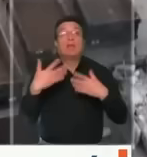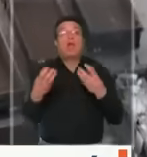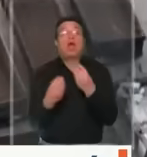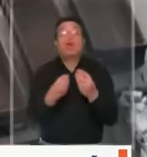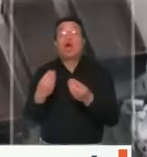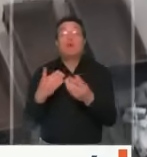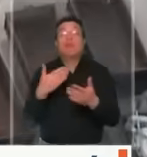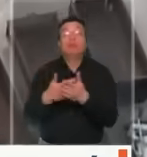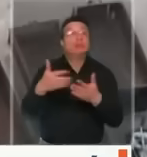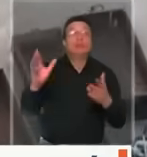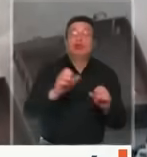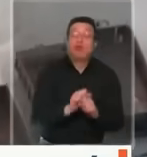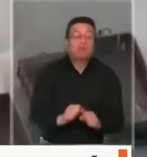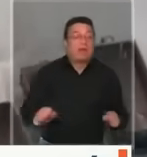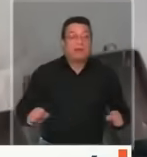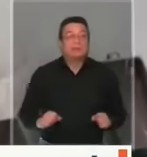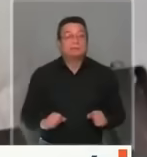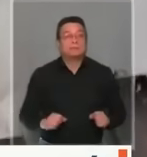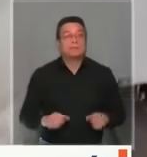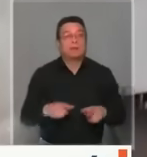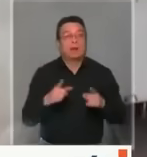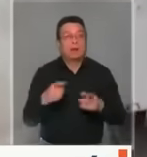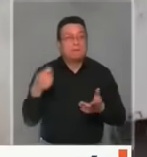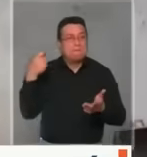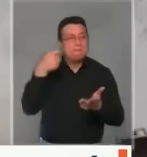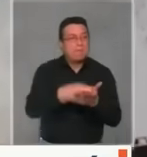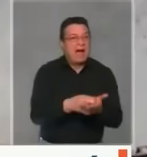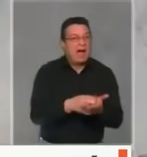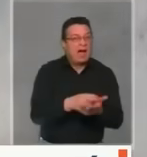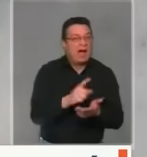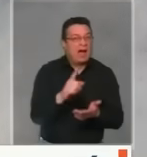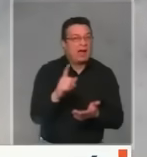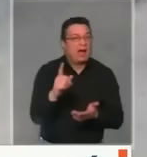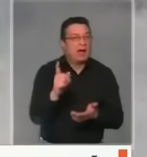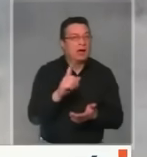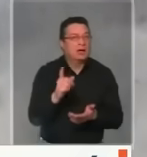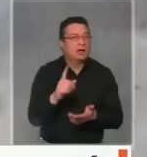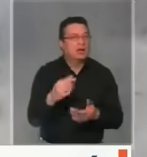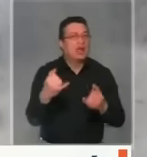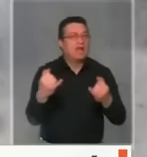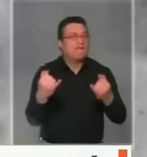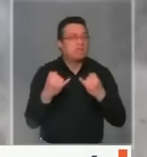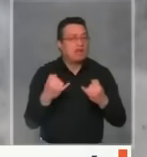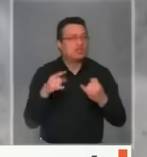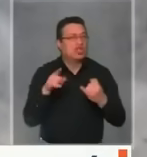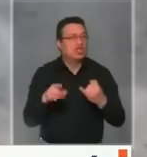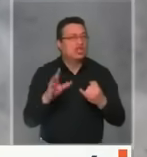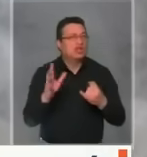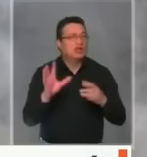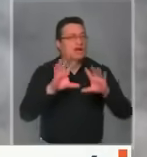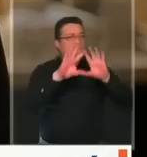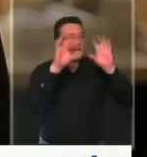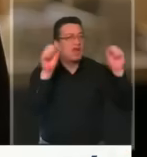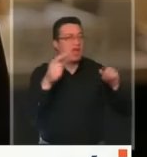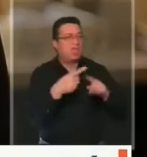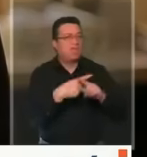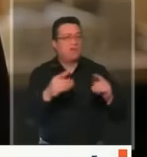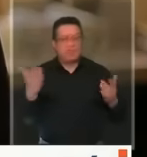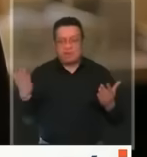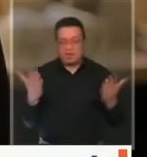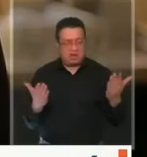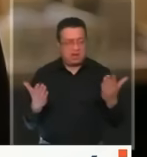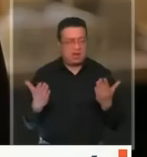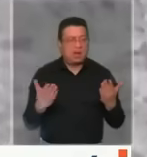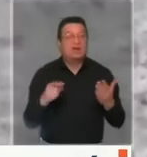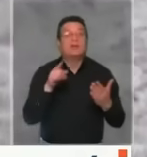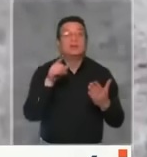sacarlo. Pero eso de que nunca pagaron no es la información que mantiene la fiscalía. Los antecedentes que nosotros tenemos